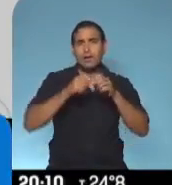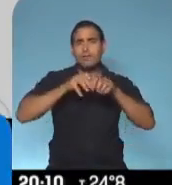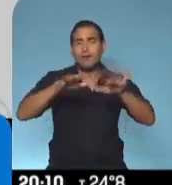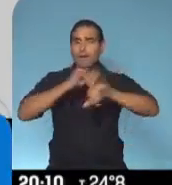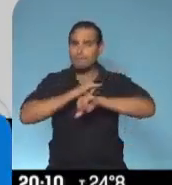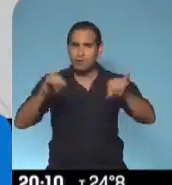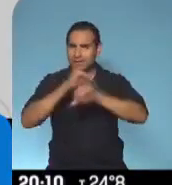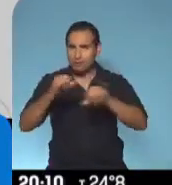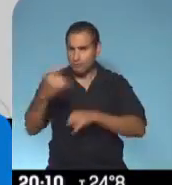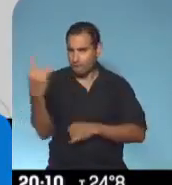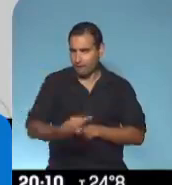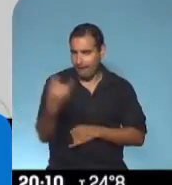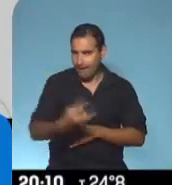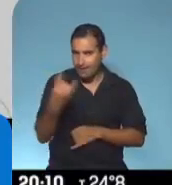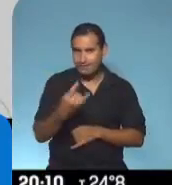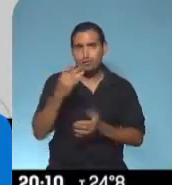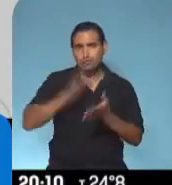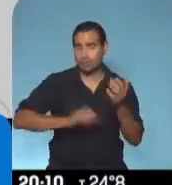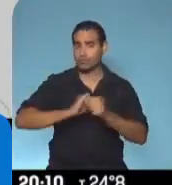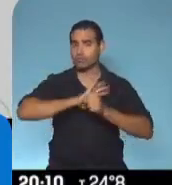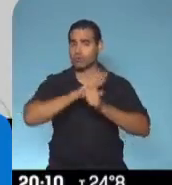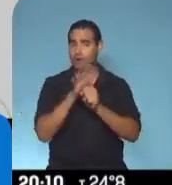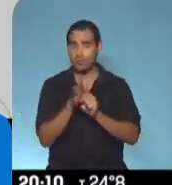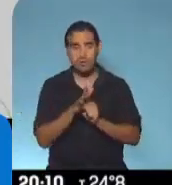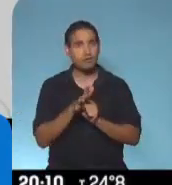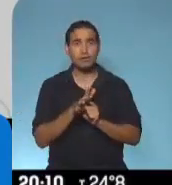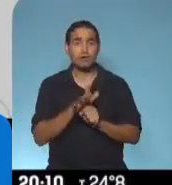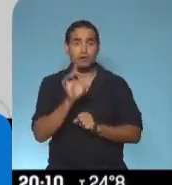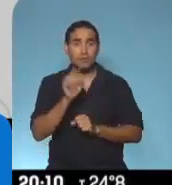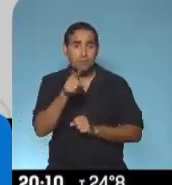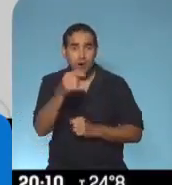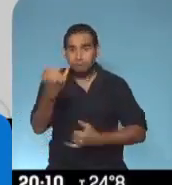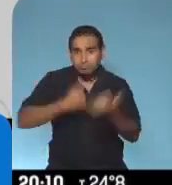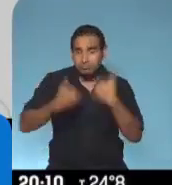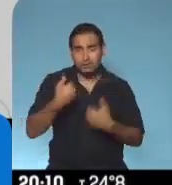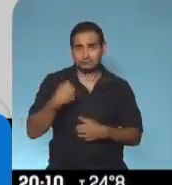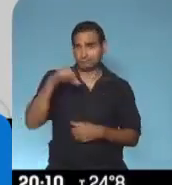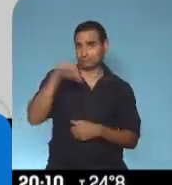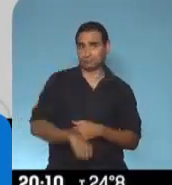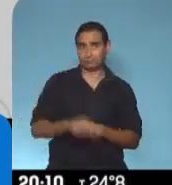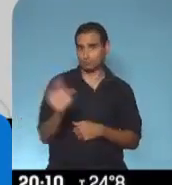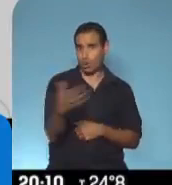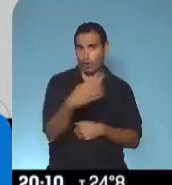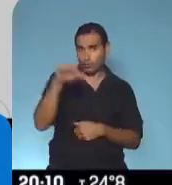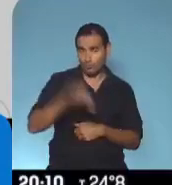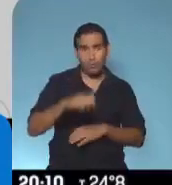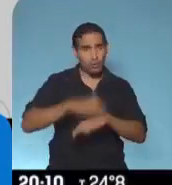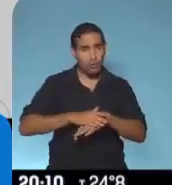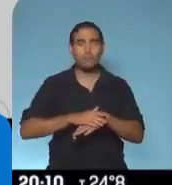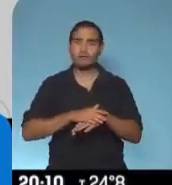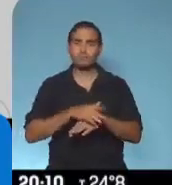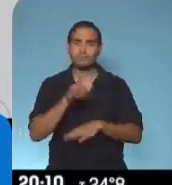muchísima información falsa sobre el coronavirus que solo te perjudica y nos perjudica a todos. Evitar